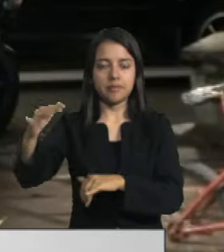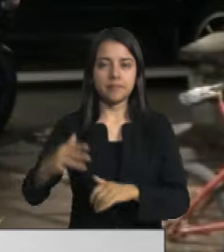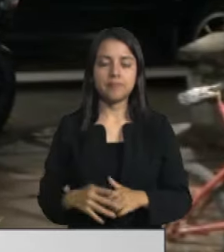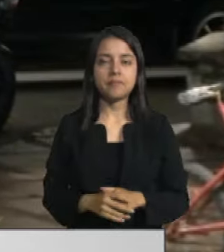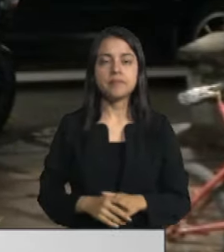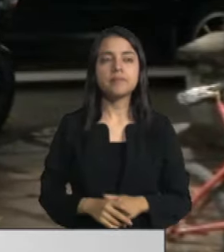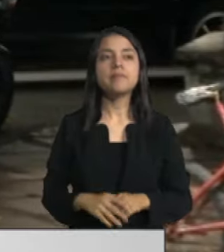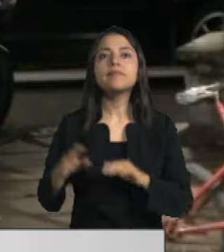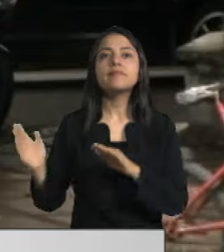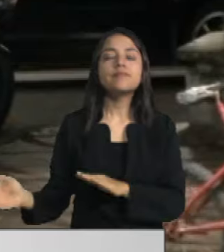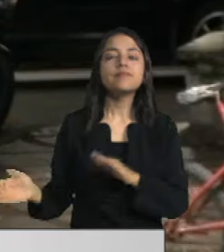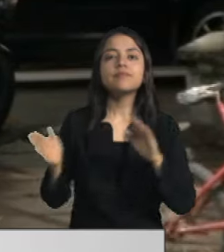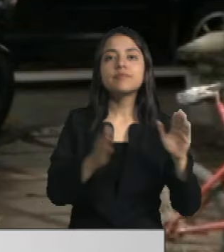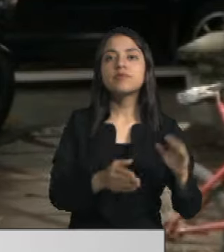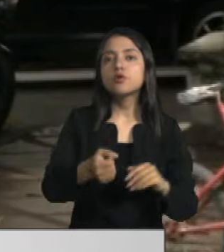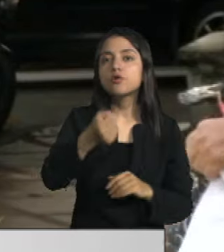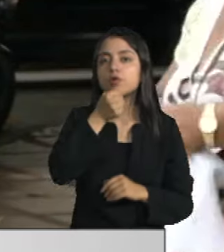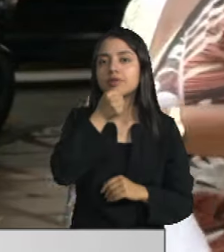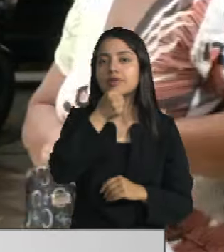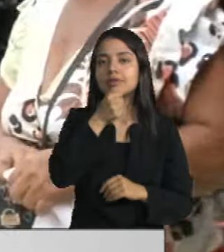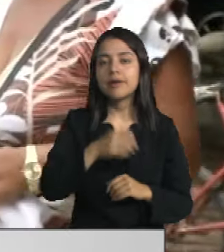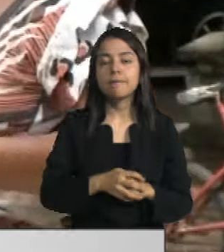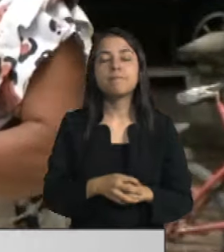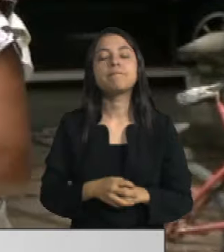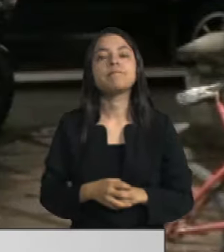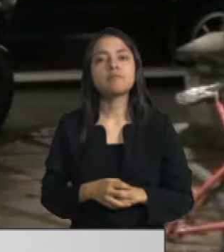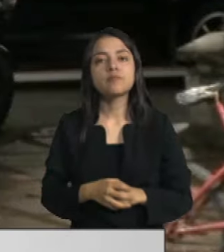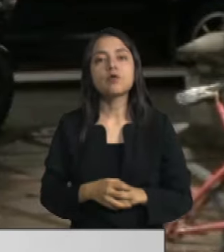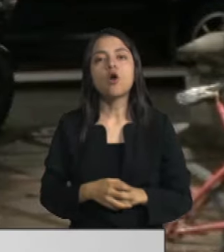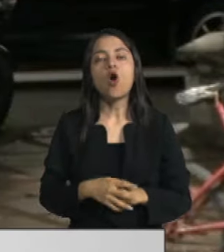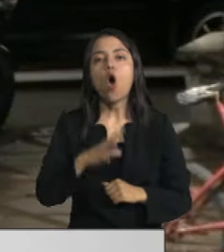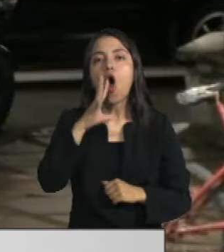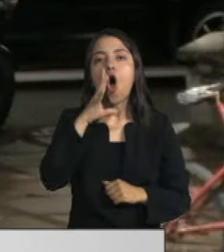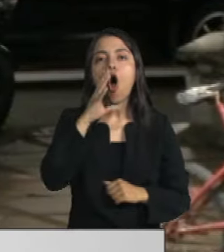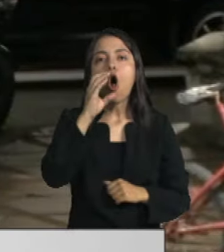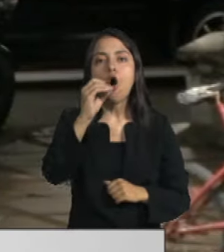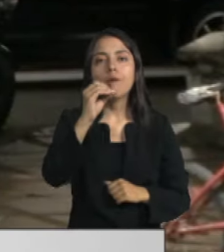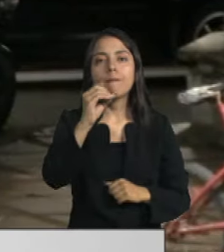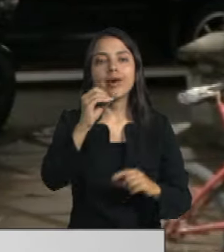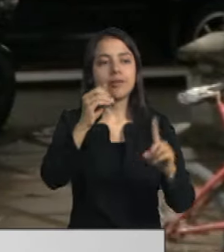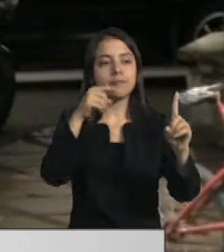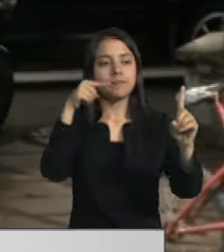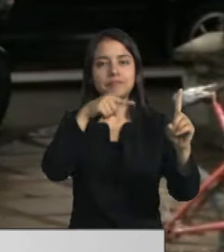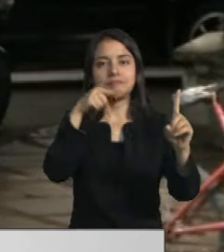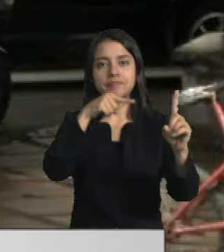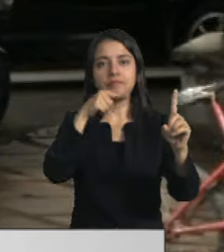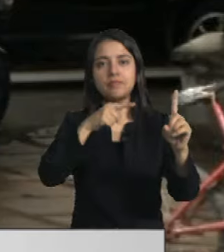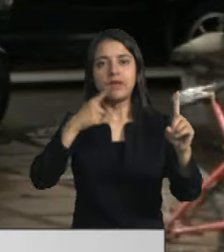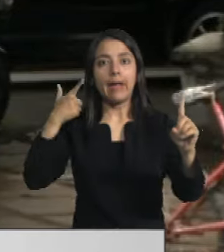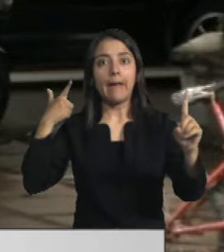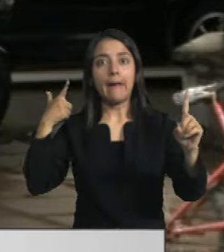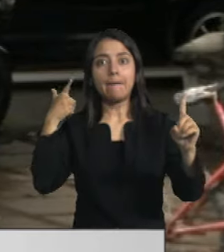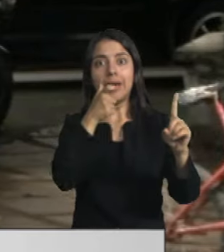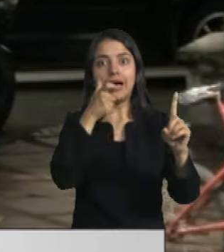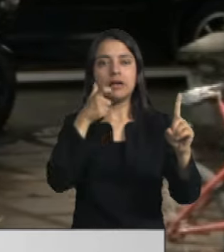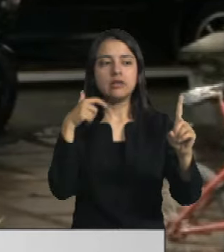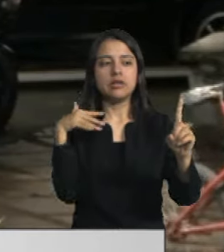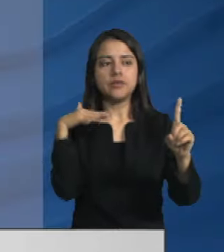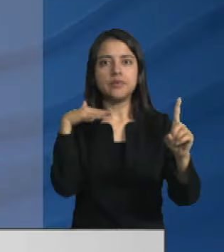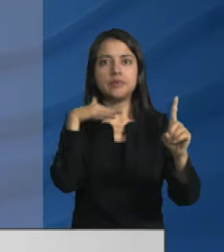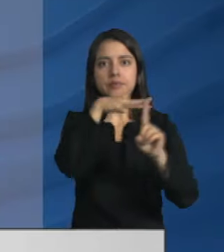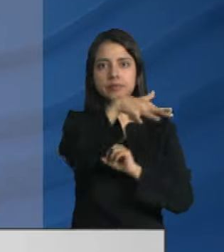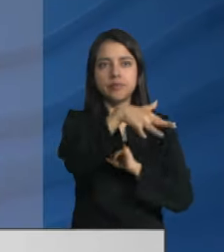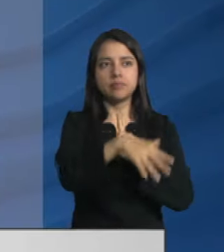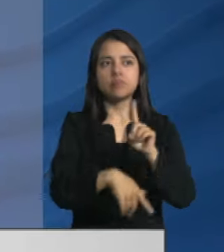Y en otras noticias, un hombre fue víctima de un atentado frente a la penitenciaría El Bosque en el suroccidente de Barranquilla.